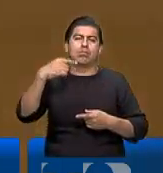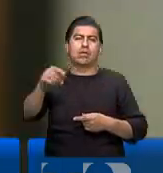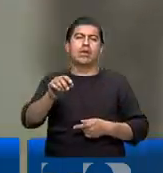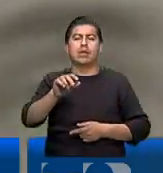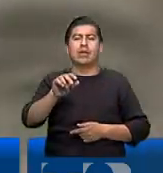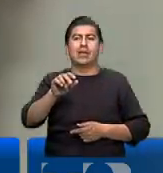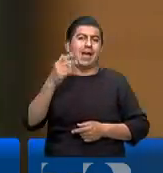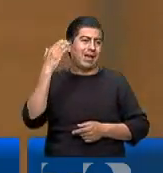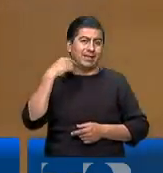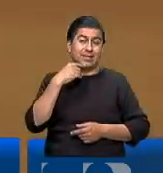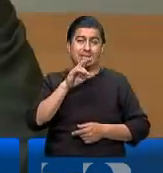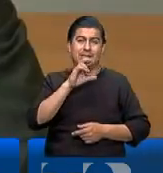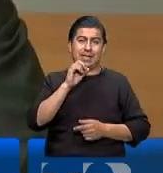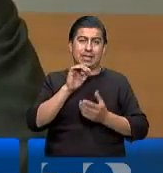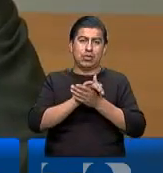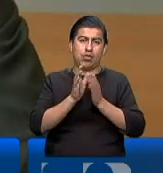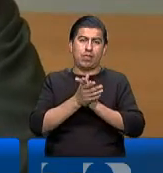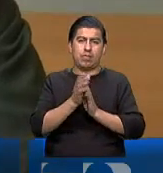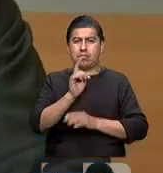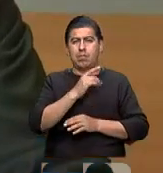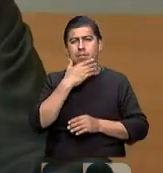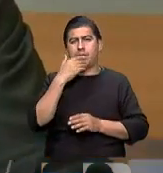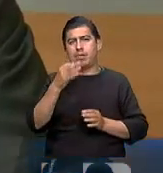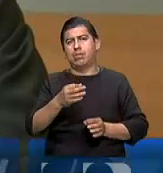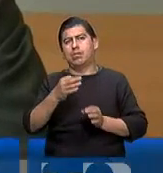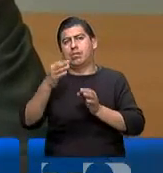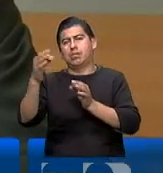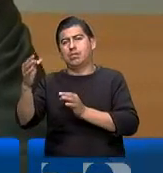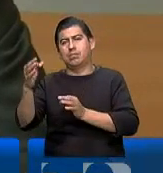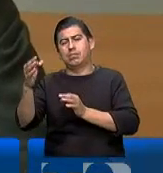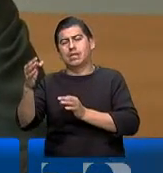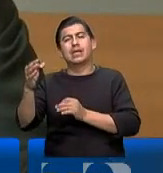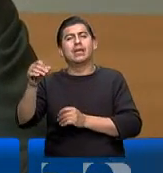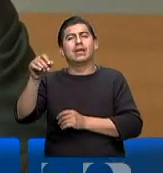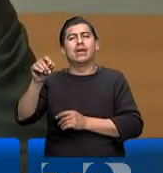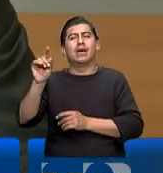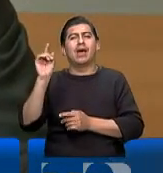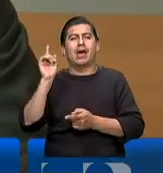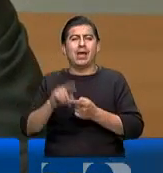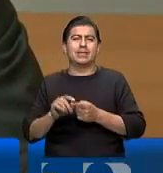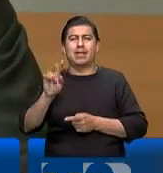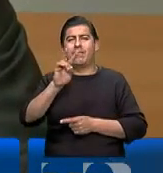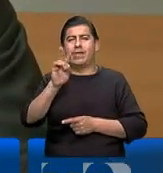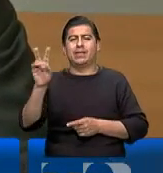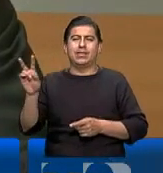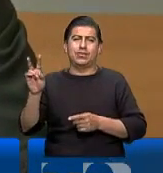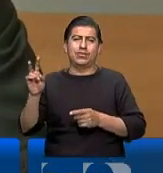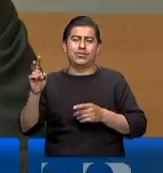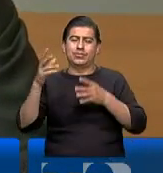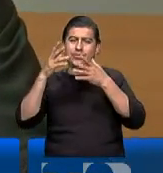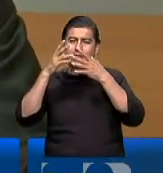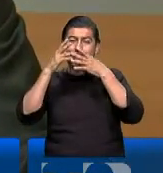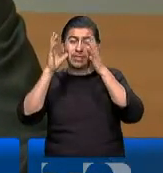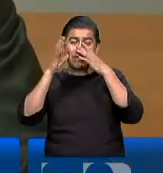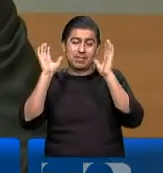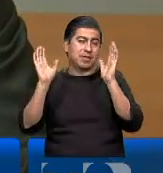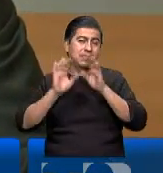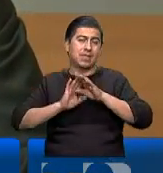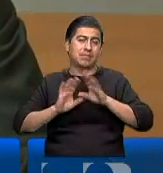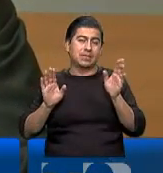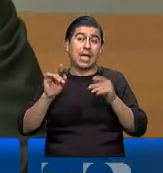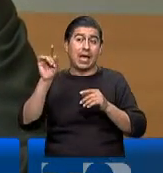de noviembre como fecha tope que por esta única vez la fijación del salario básico